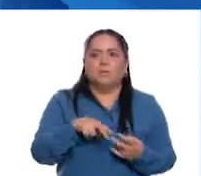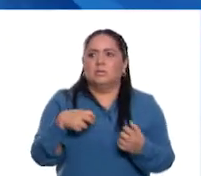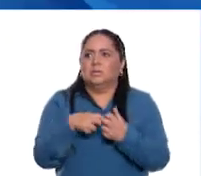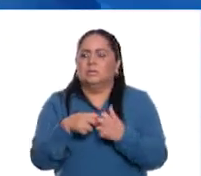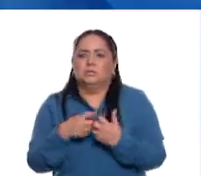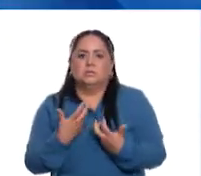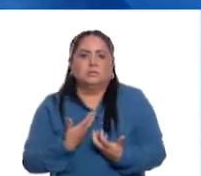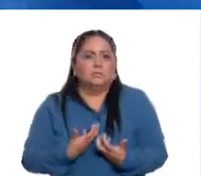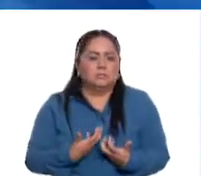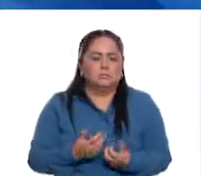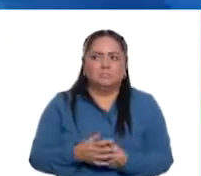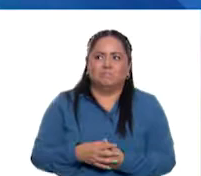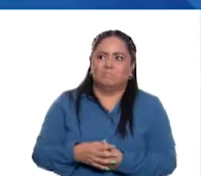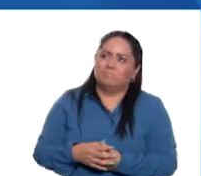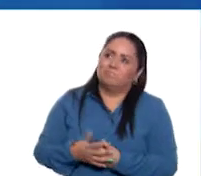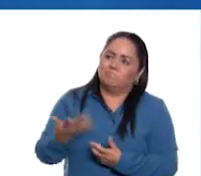aflicción?